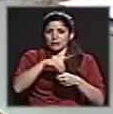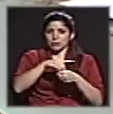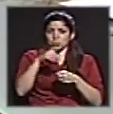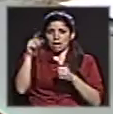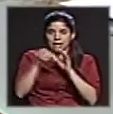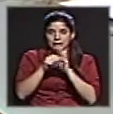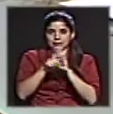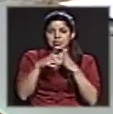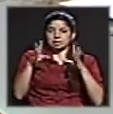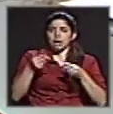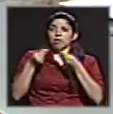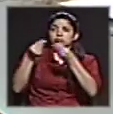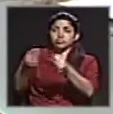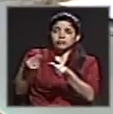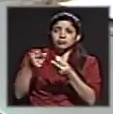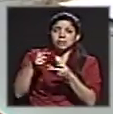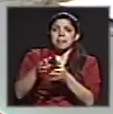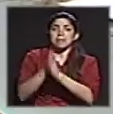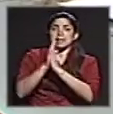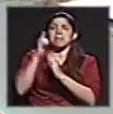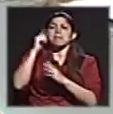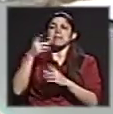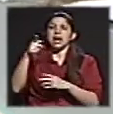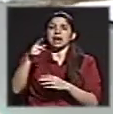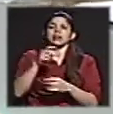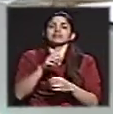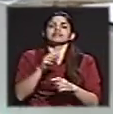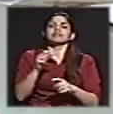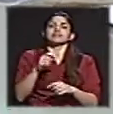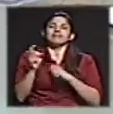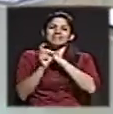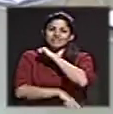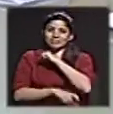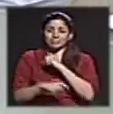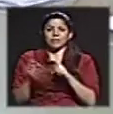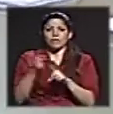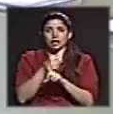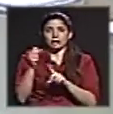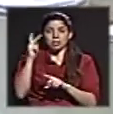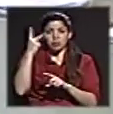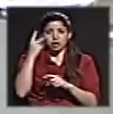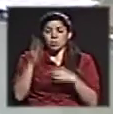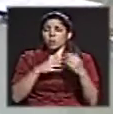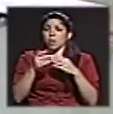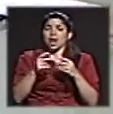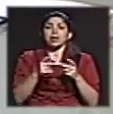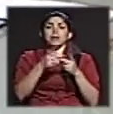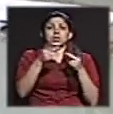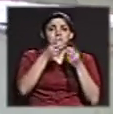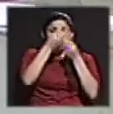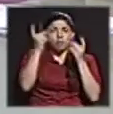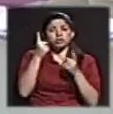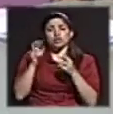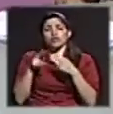Asamblea Legislativa que busca sancionar la violencia política en todo el espacio político público, no solo en el régimen